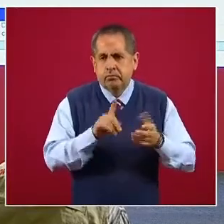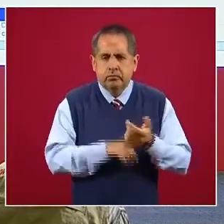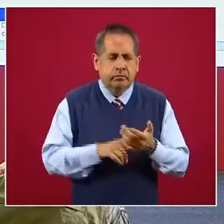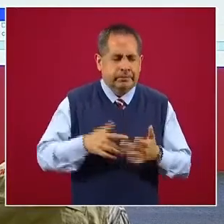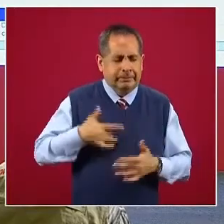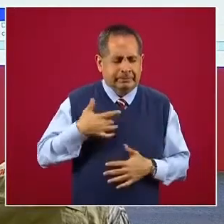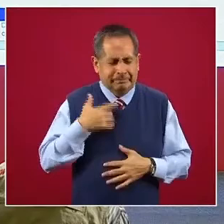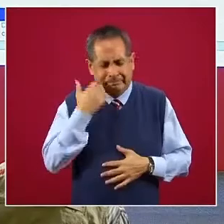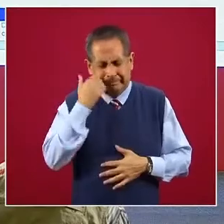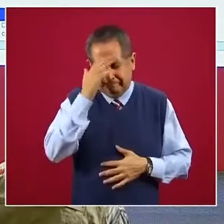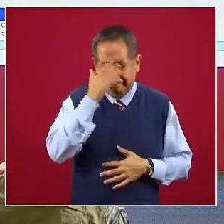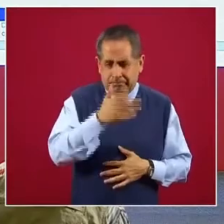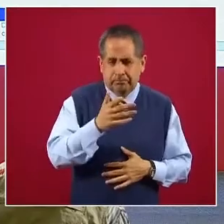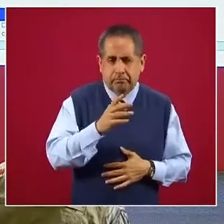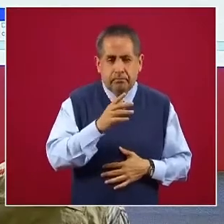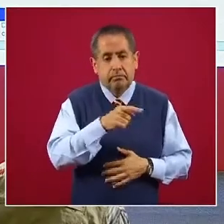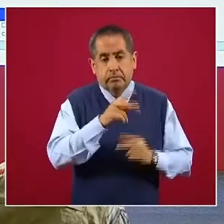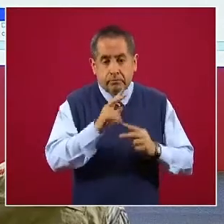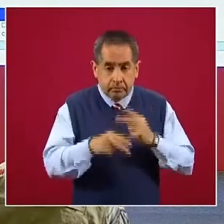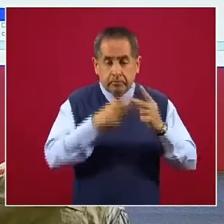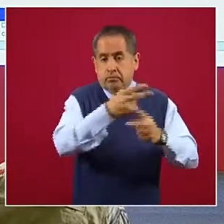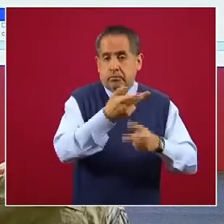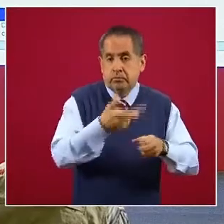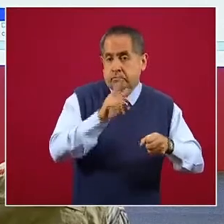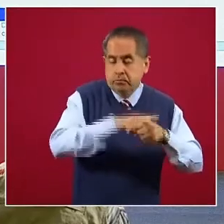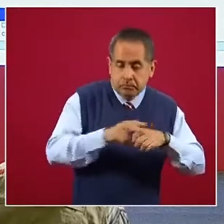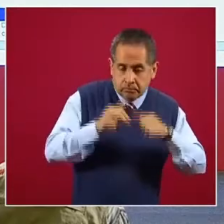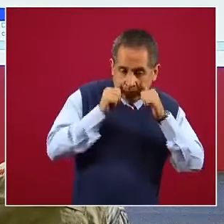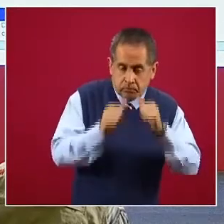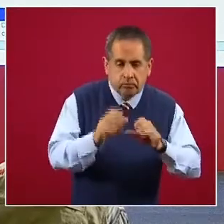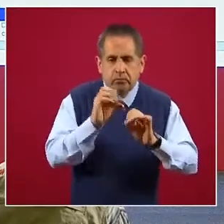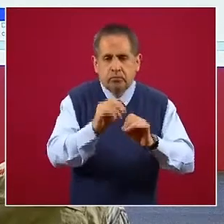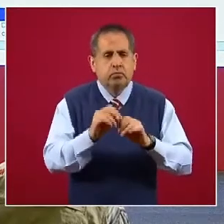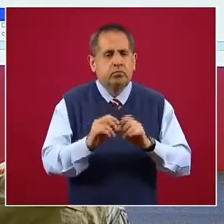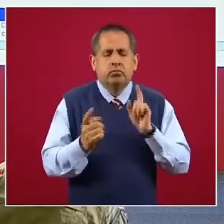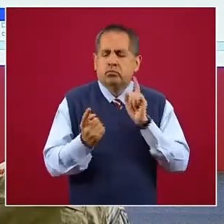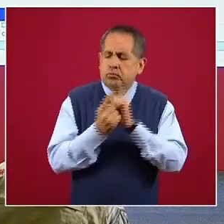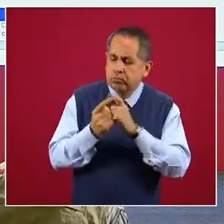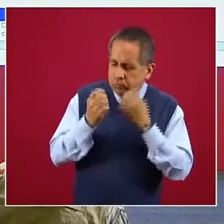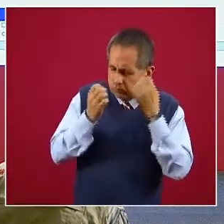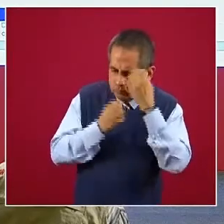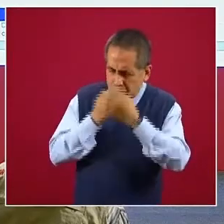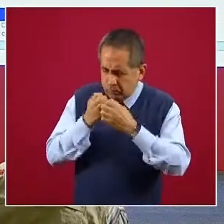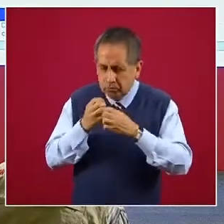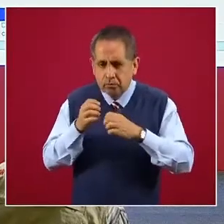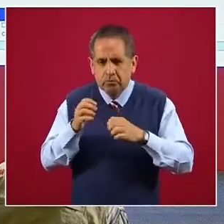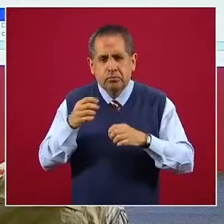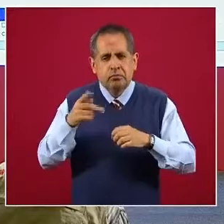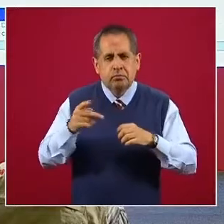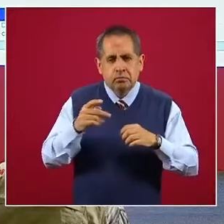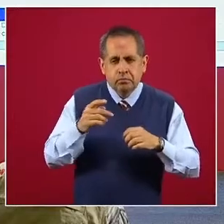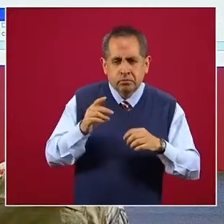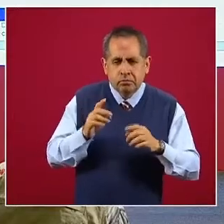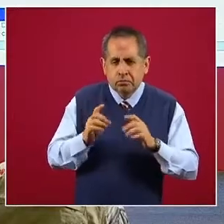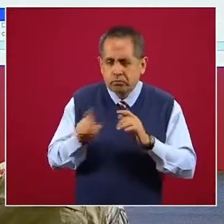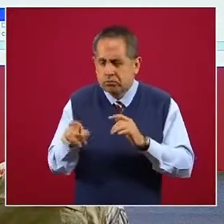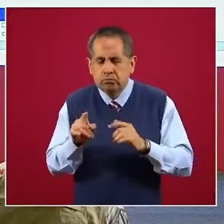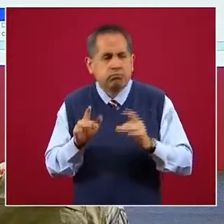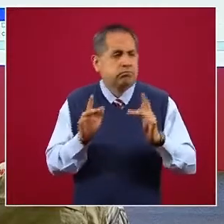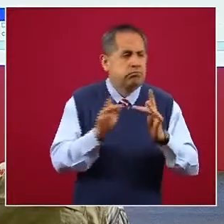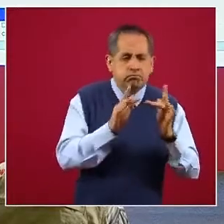esos síntomas, ya sea que han acudido a las unidades de salud o que han sido estudiadas en los estudios de casos y